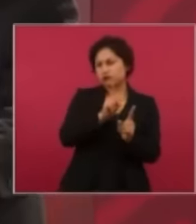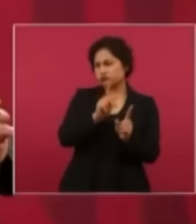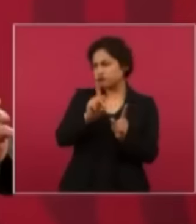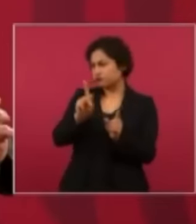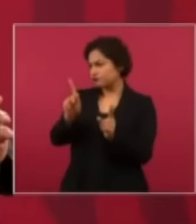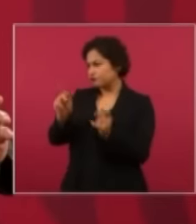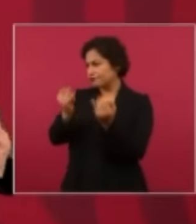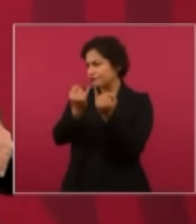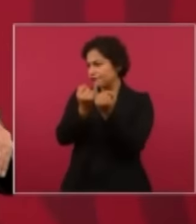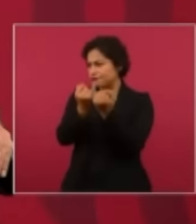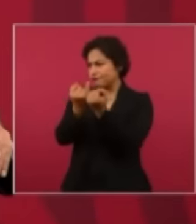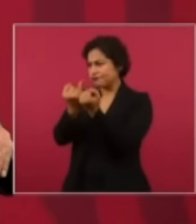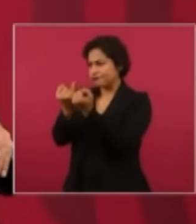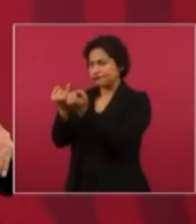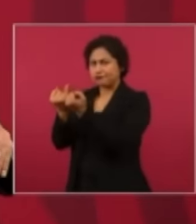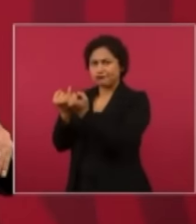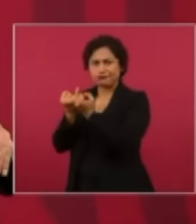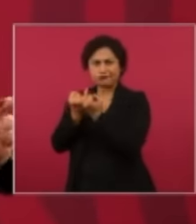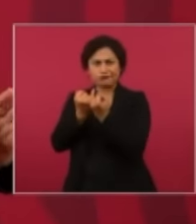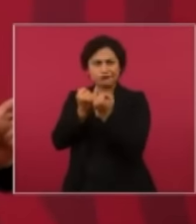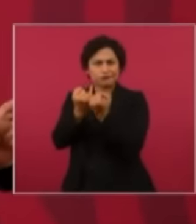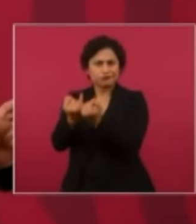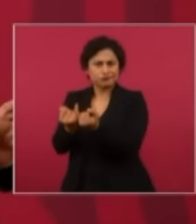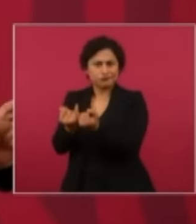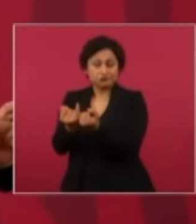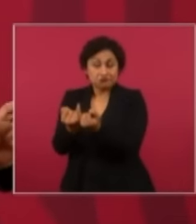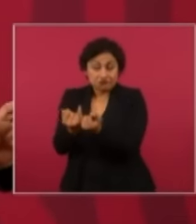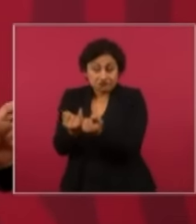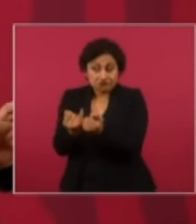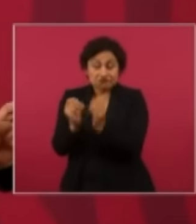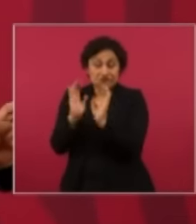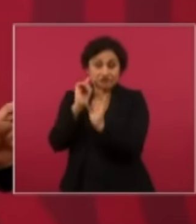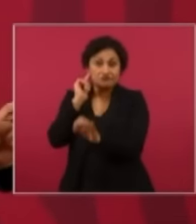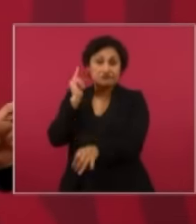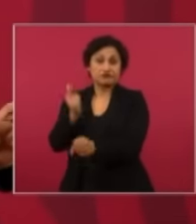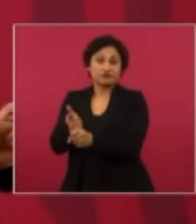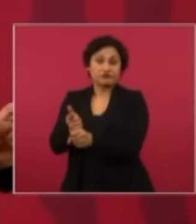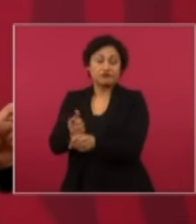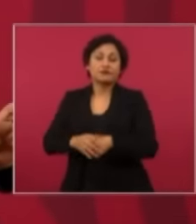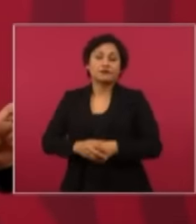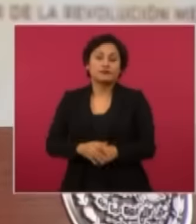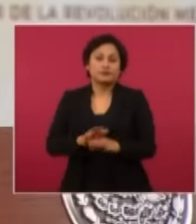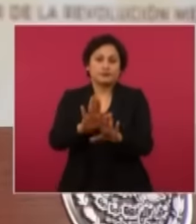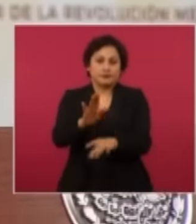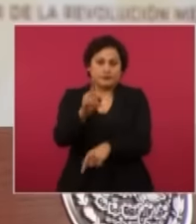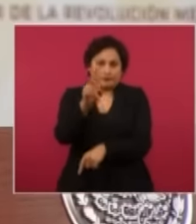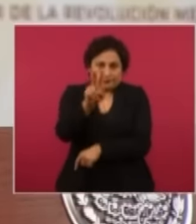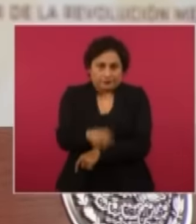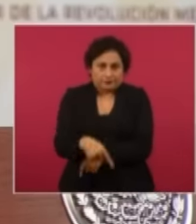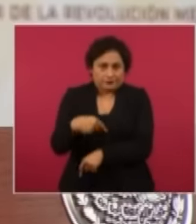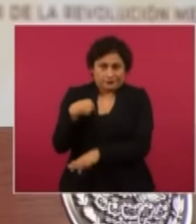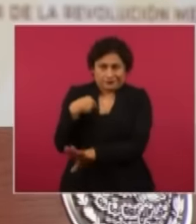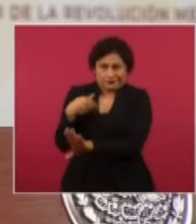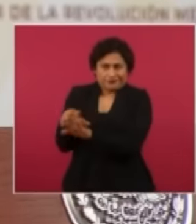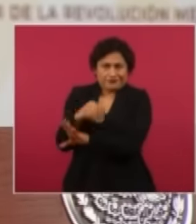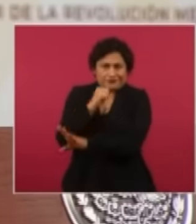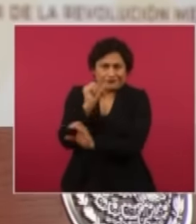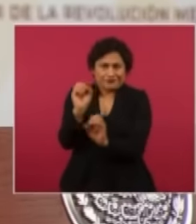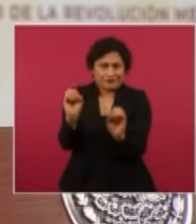son iguales entonces también sin hacerle nada al contrario